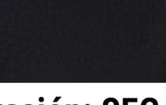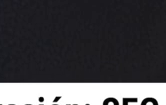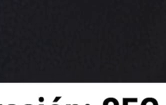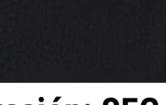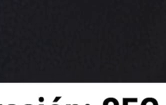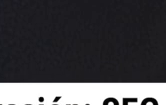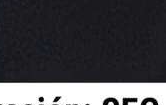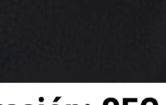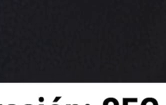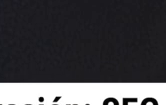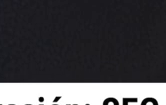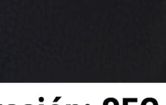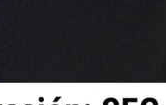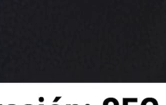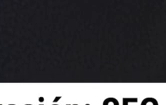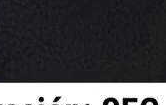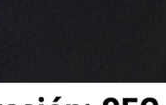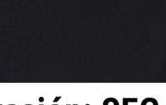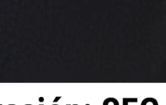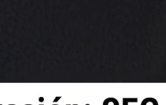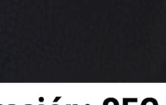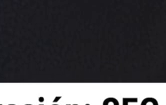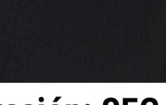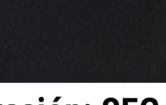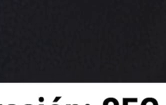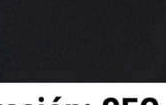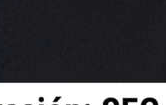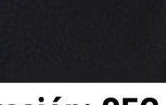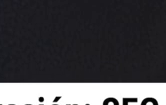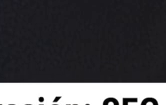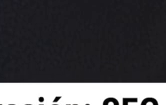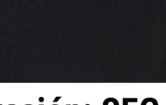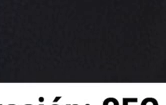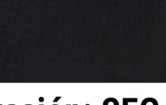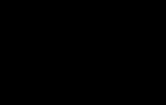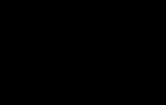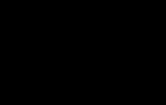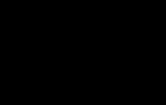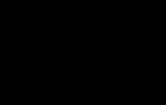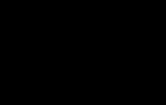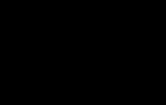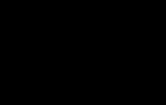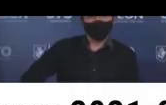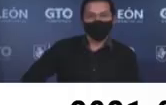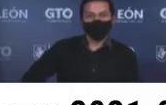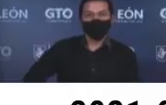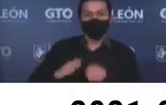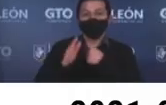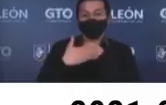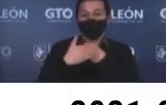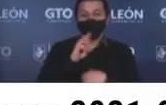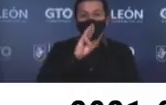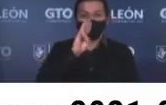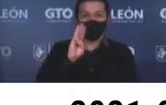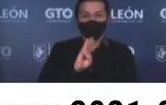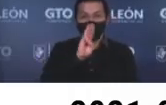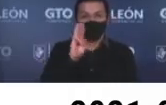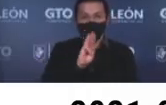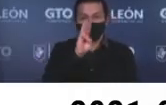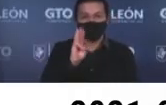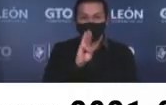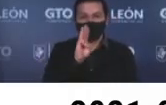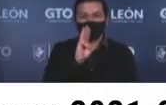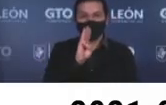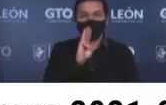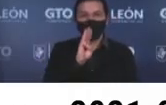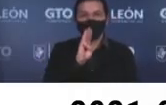54.3 en esquema híbrido y 2.3 en esquema de distancia con un aforo lleno a pesar del